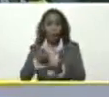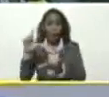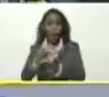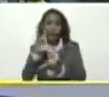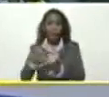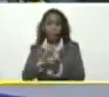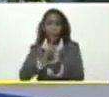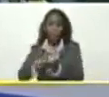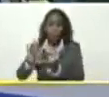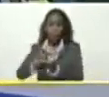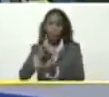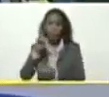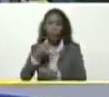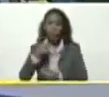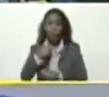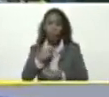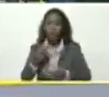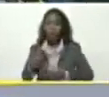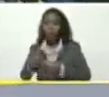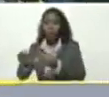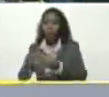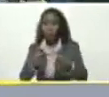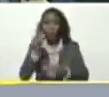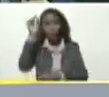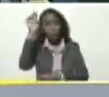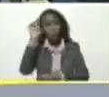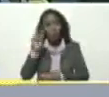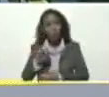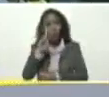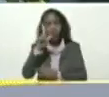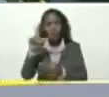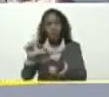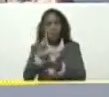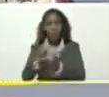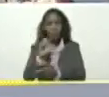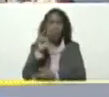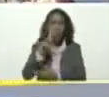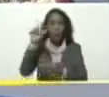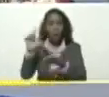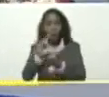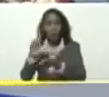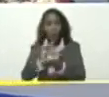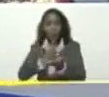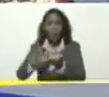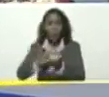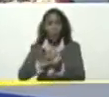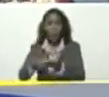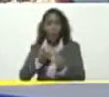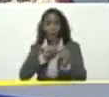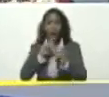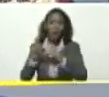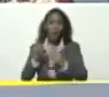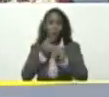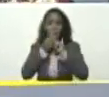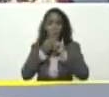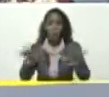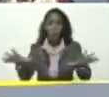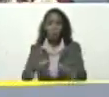digital. Yo he estado regalando todos los días un libro, dos libros digitales, y eso se